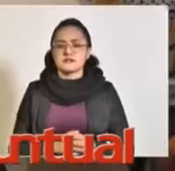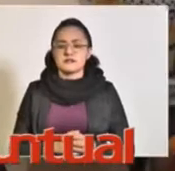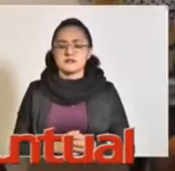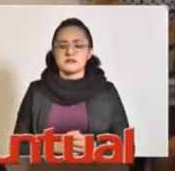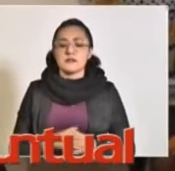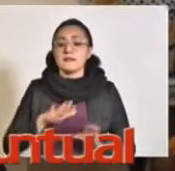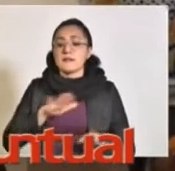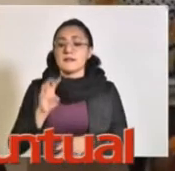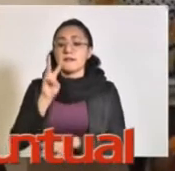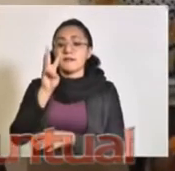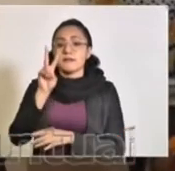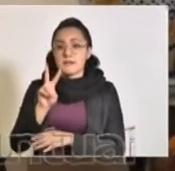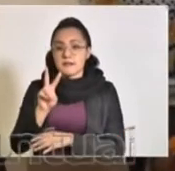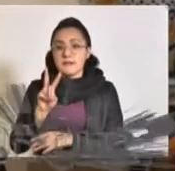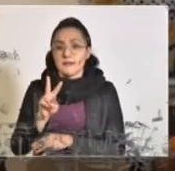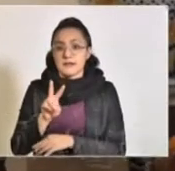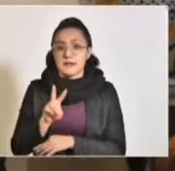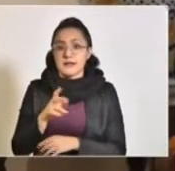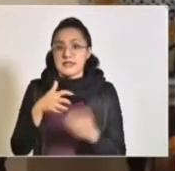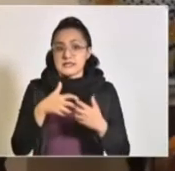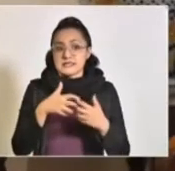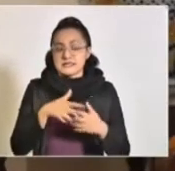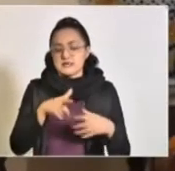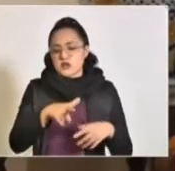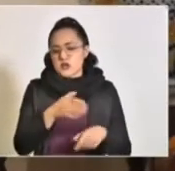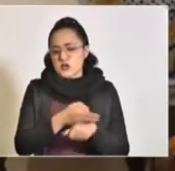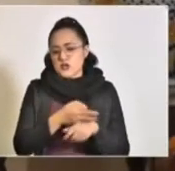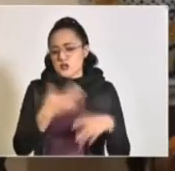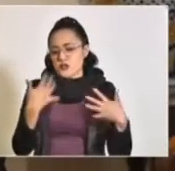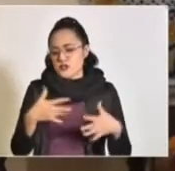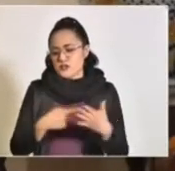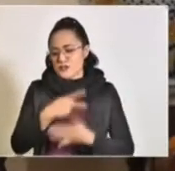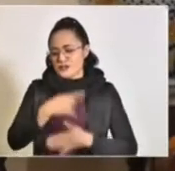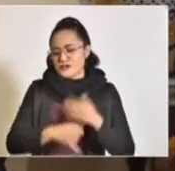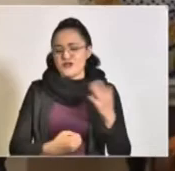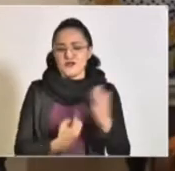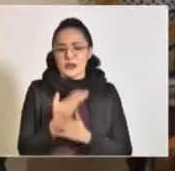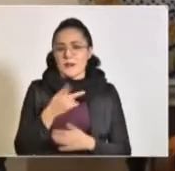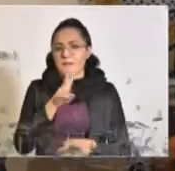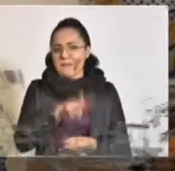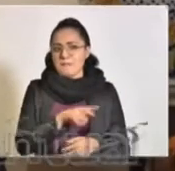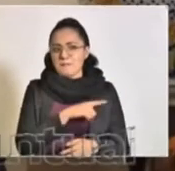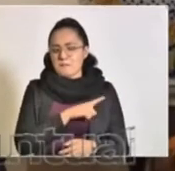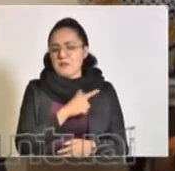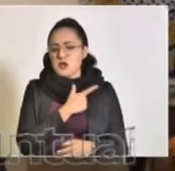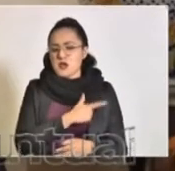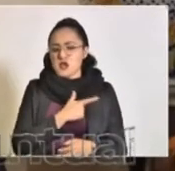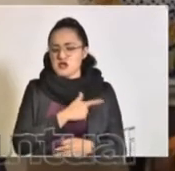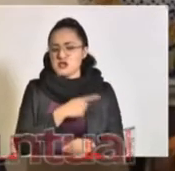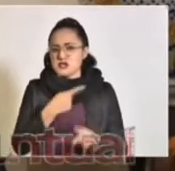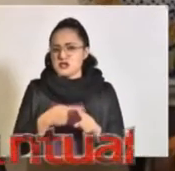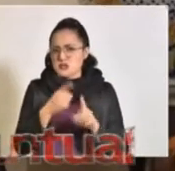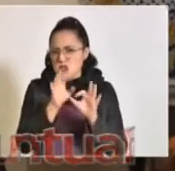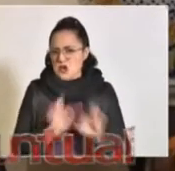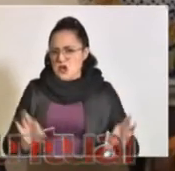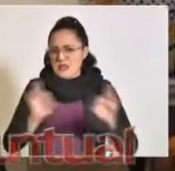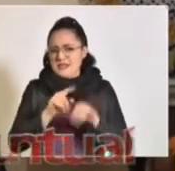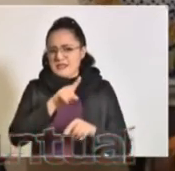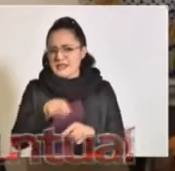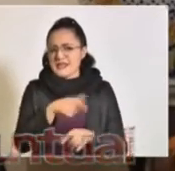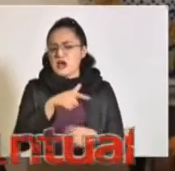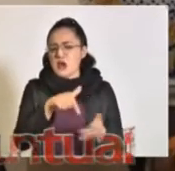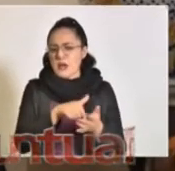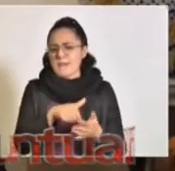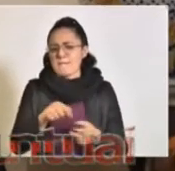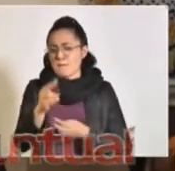Respecto a lo de Volkswagen, celebro esta inversión de esta planta importantísima en el